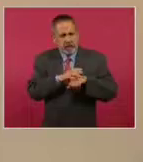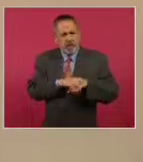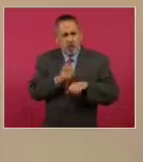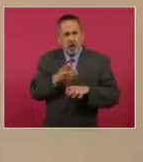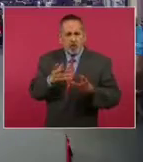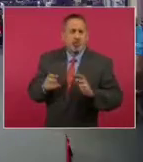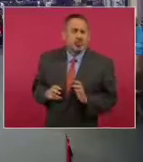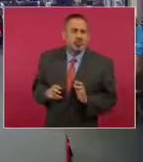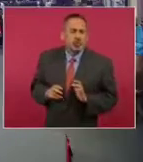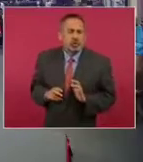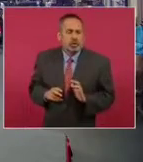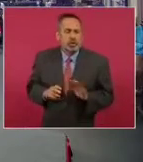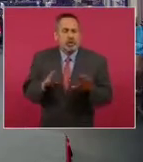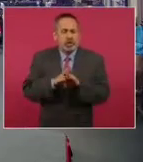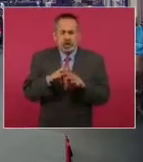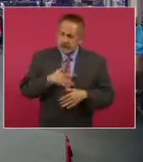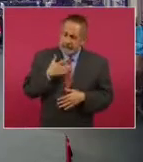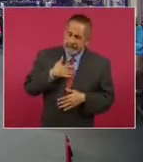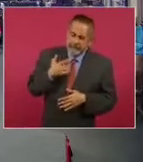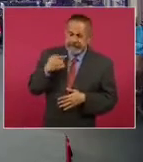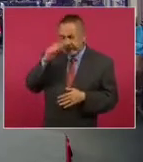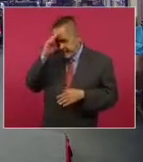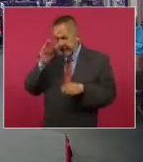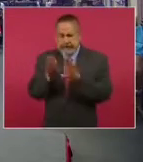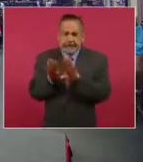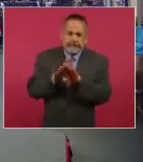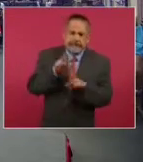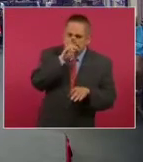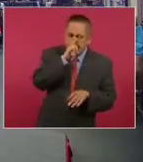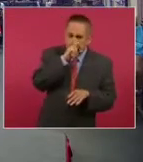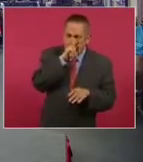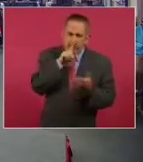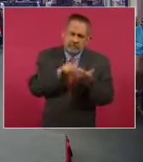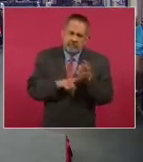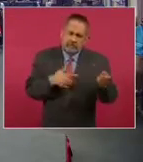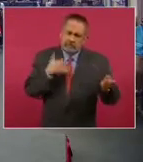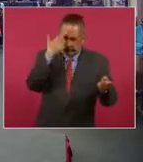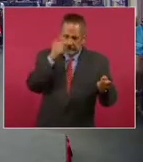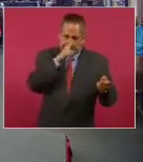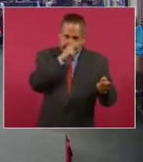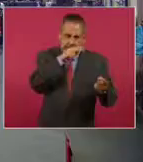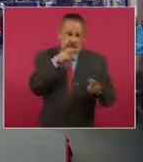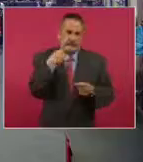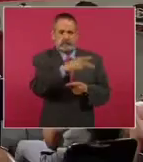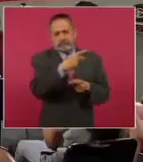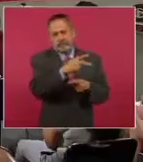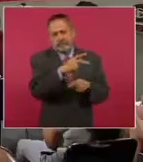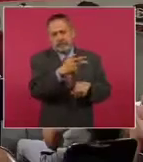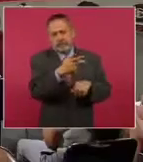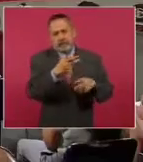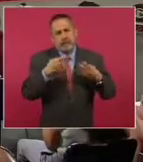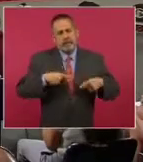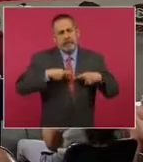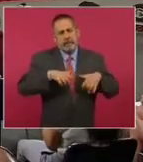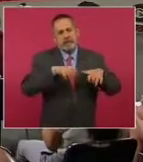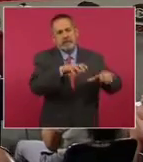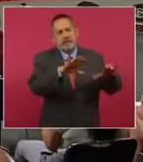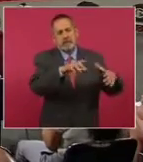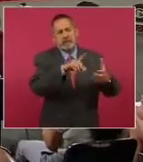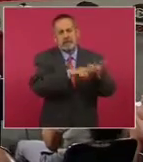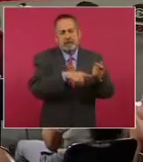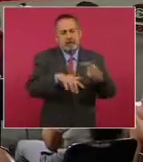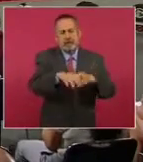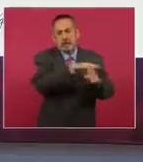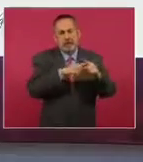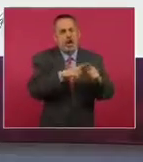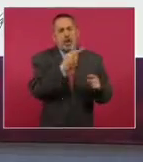y que actúan motivados por la preocupación genuina en el bienestar de sus ciudadanos y